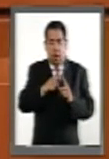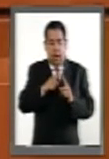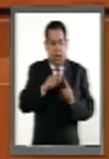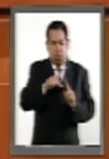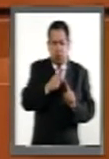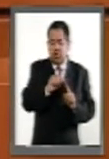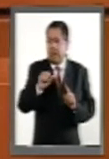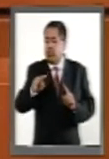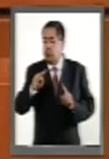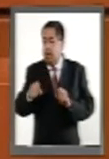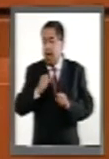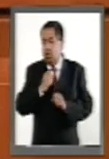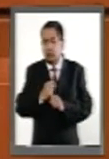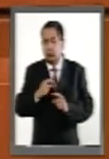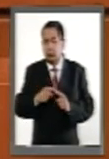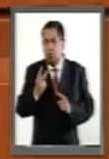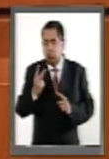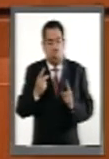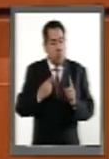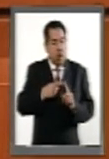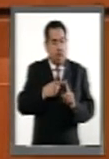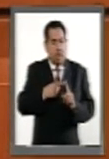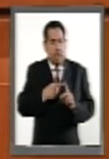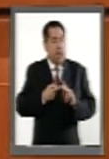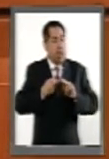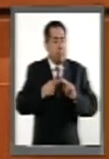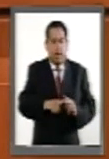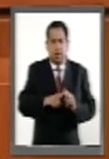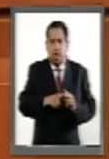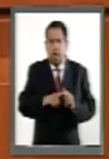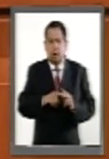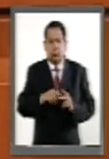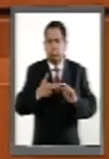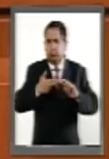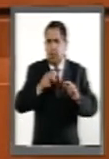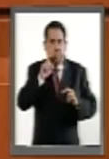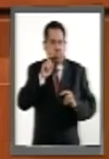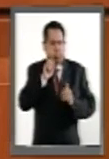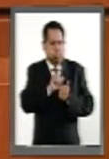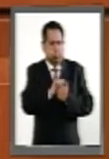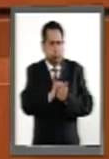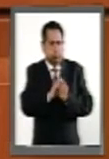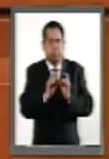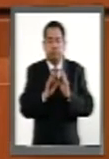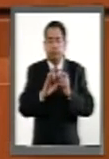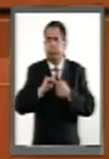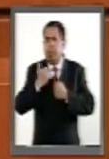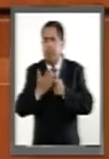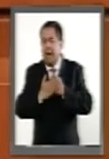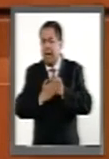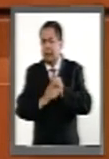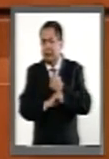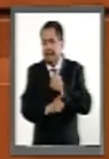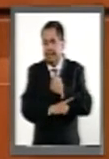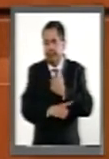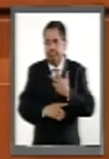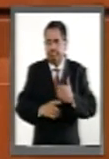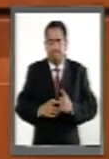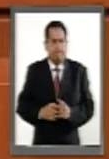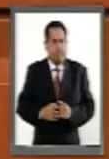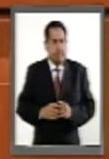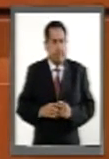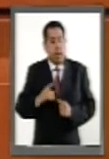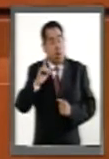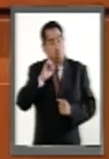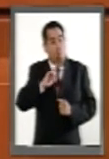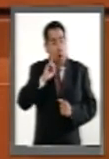y 19 años que inicia su vida sexual se embaraza. Las mujeres